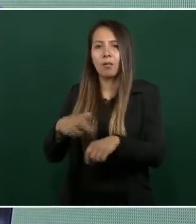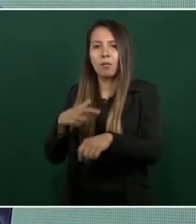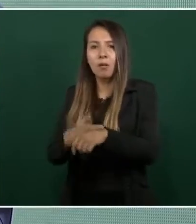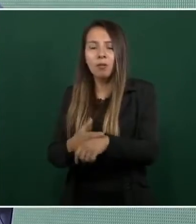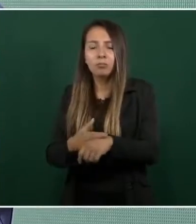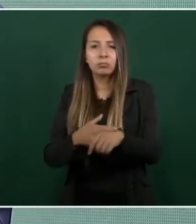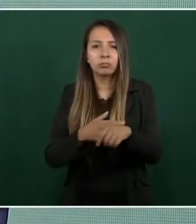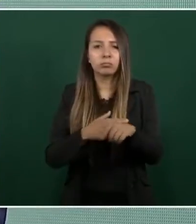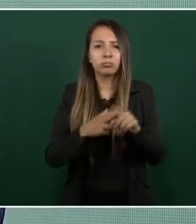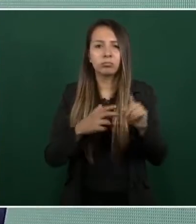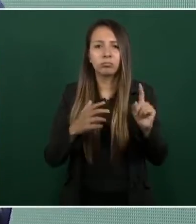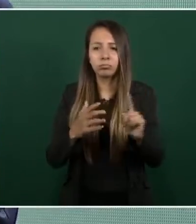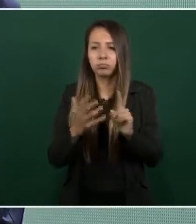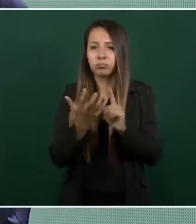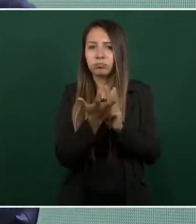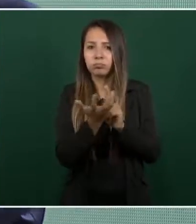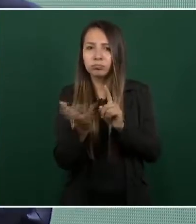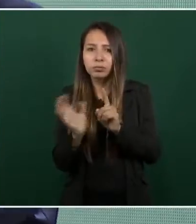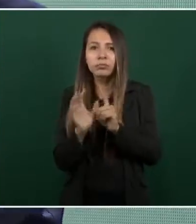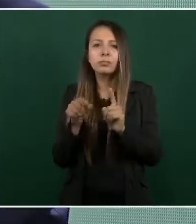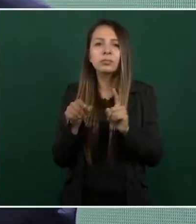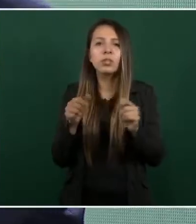los jefes de zona